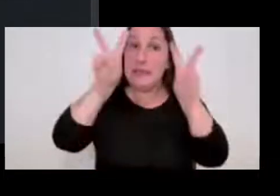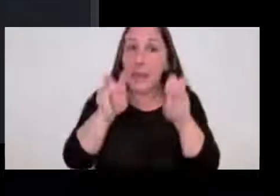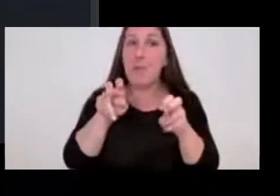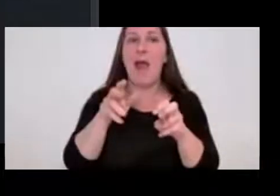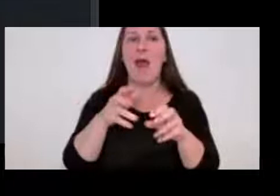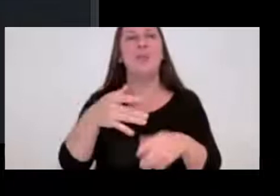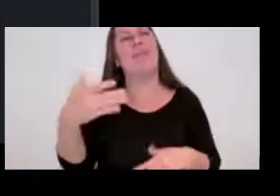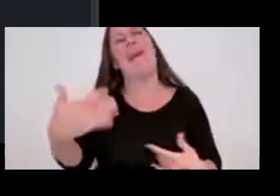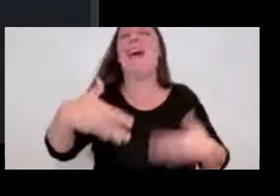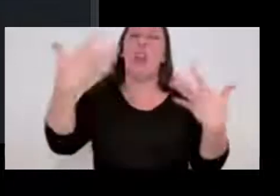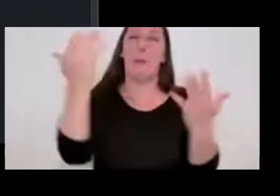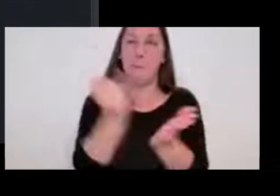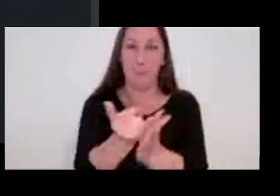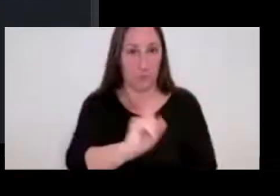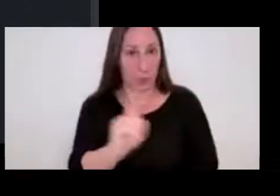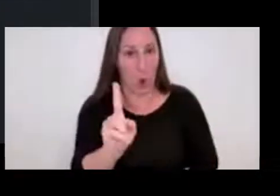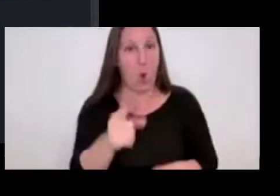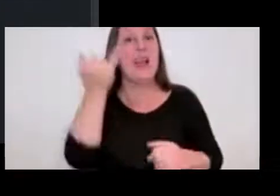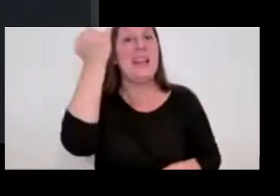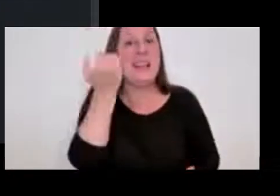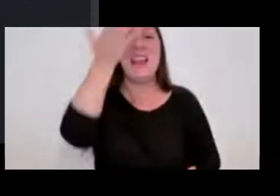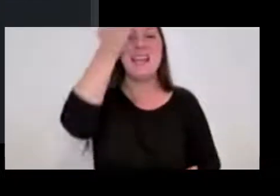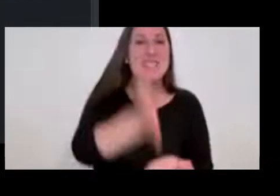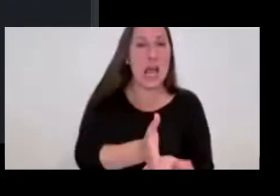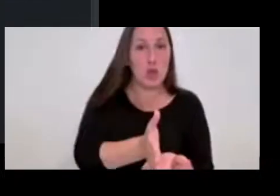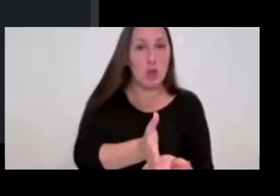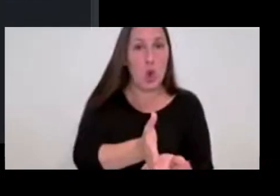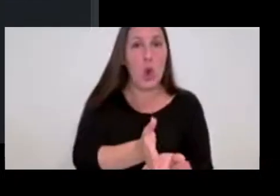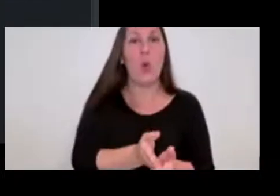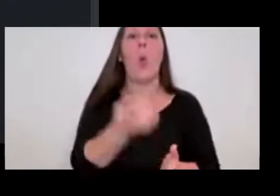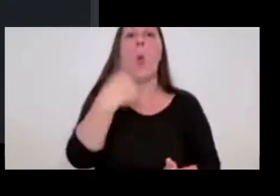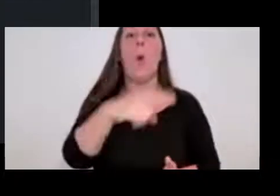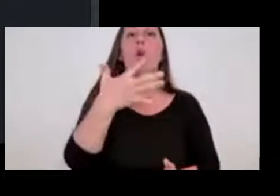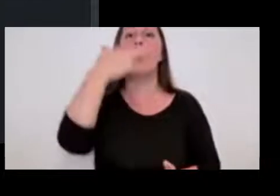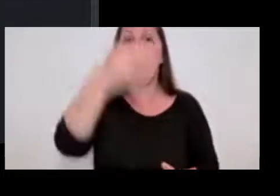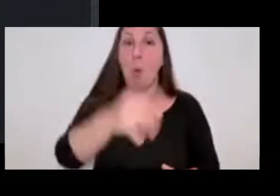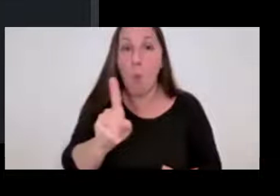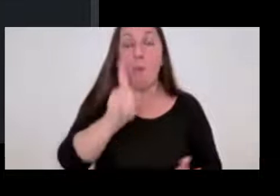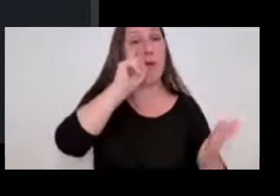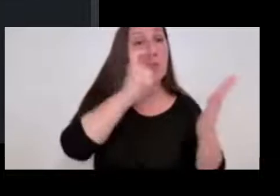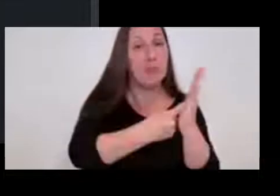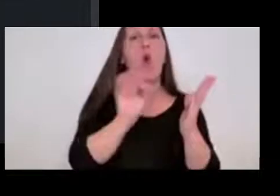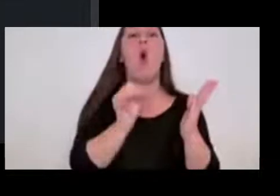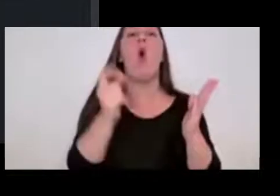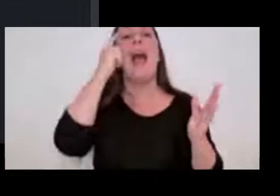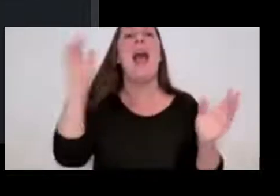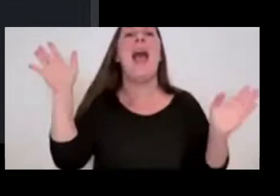que tiene la misma sanción ante su incumplimiento o ante el error por el incumplimiento, digamos.